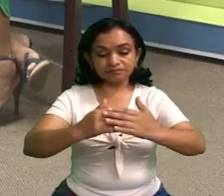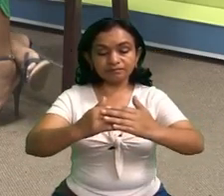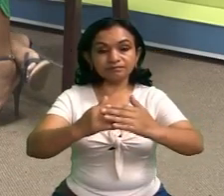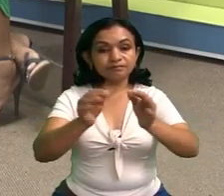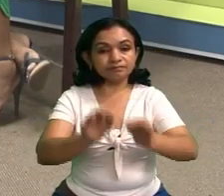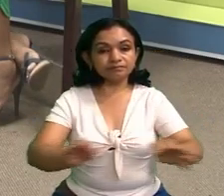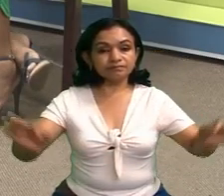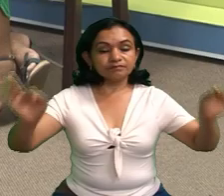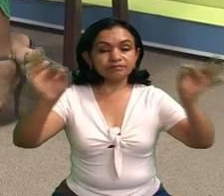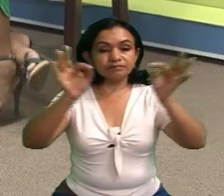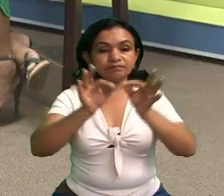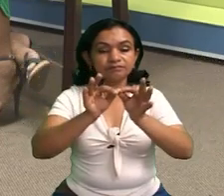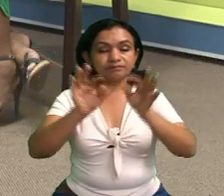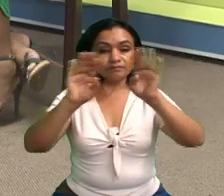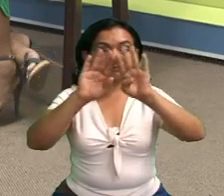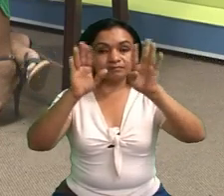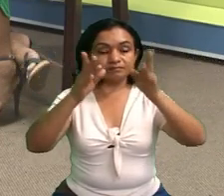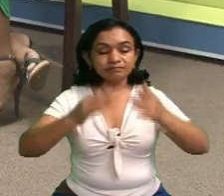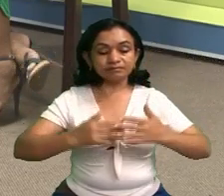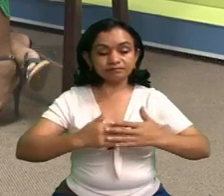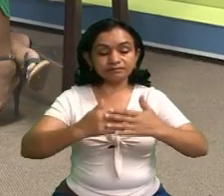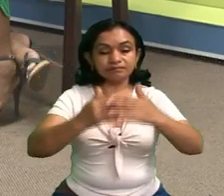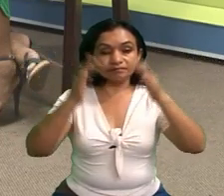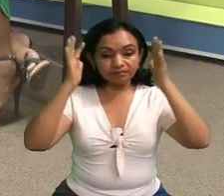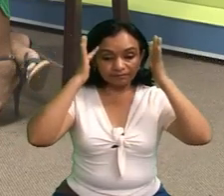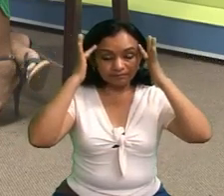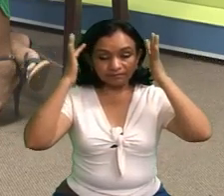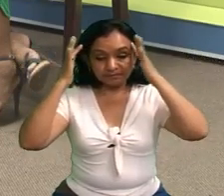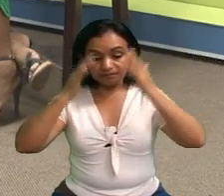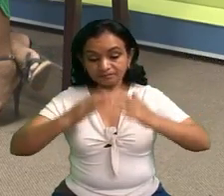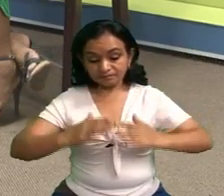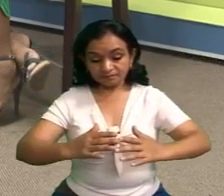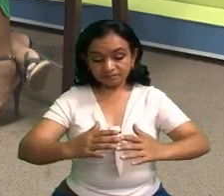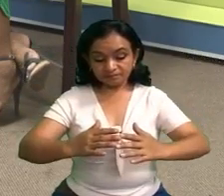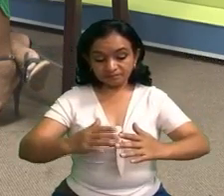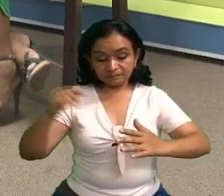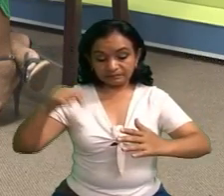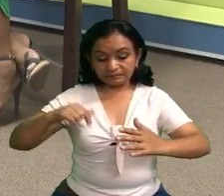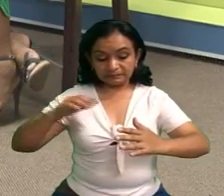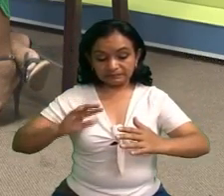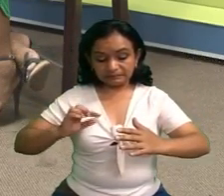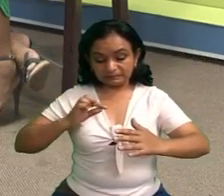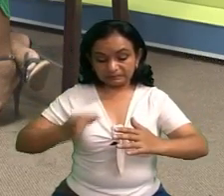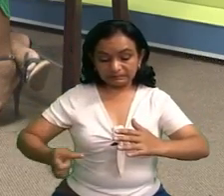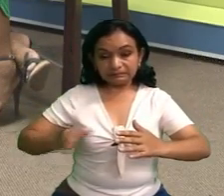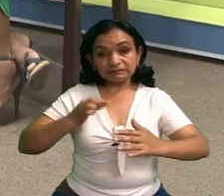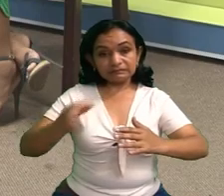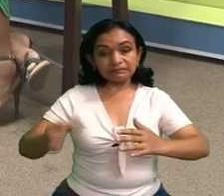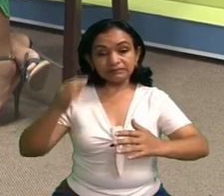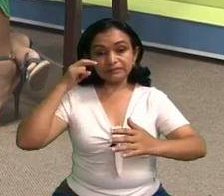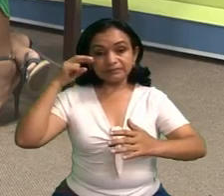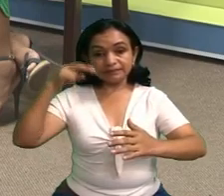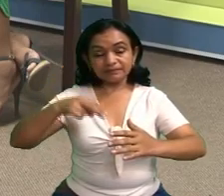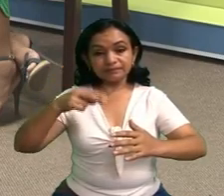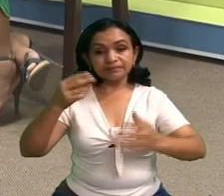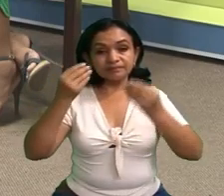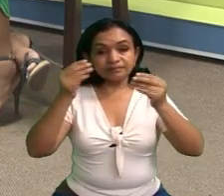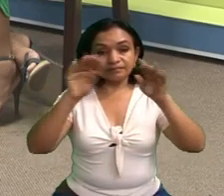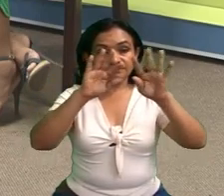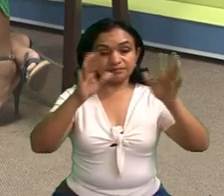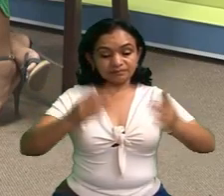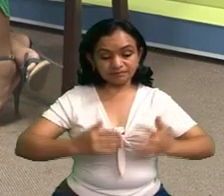porque muchas mujeres embarazadas se preocupan por, y dicen, he visto a varias que han